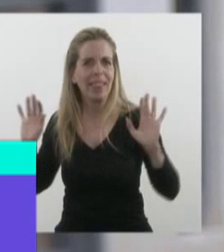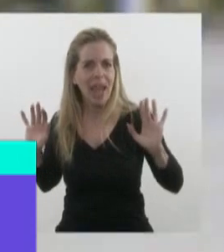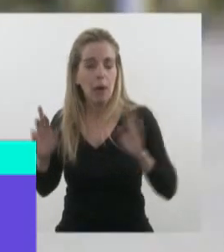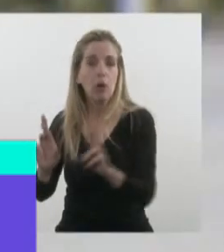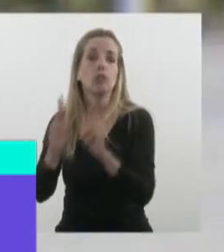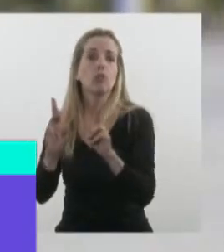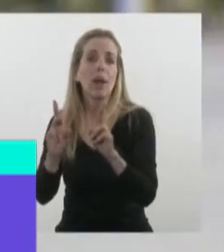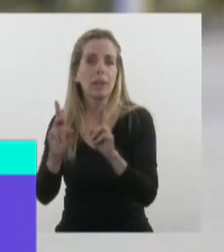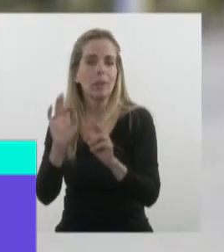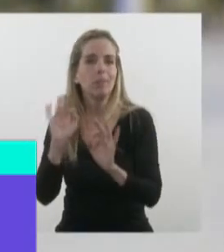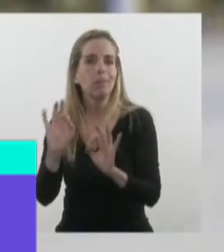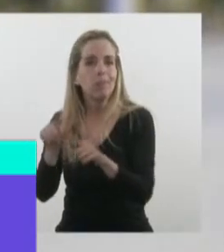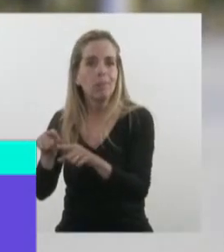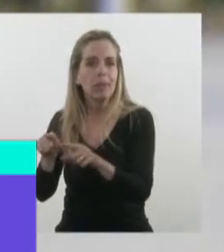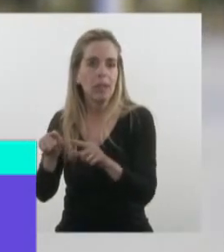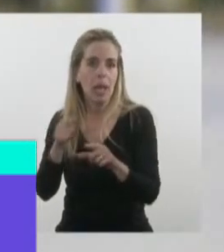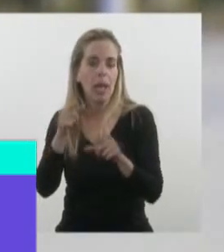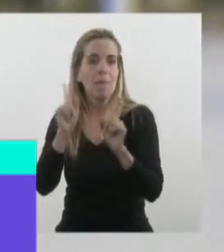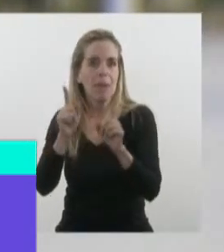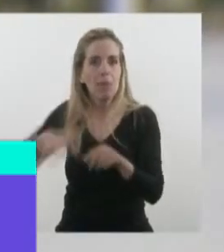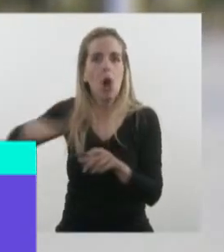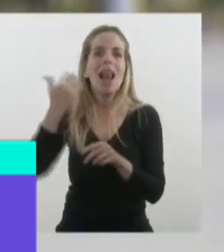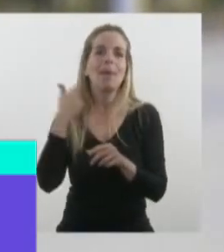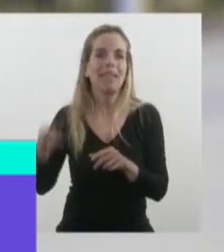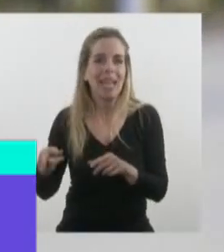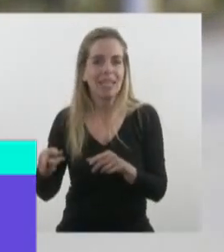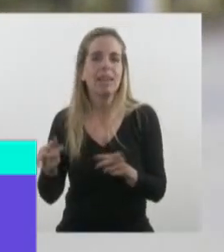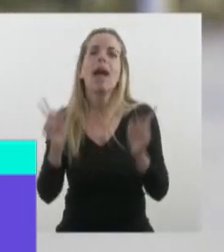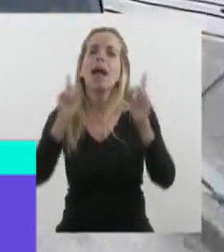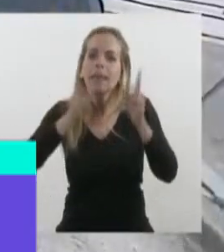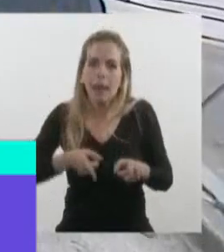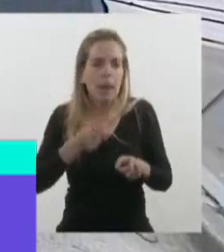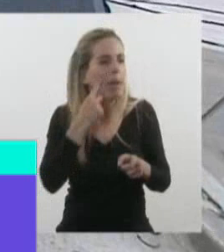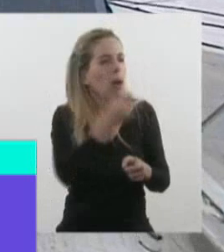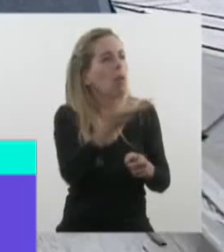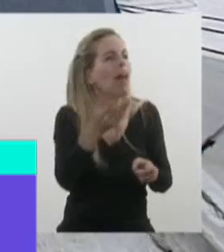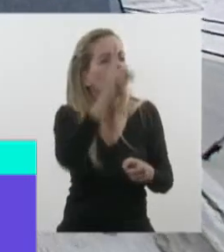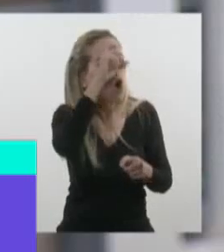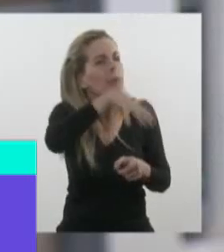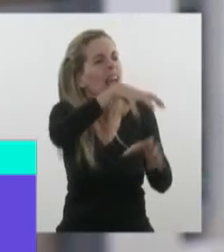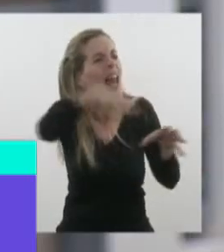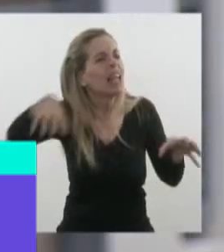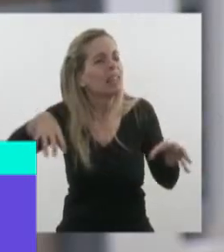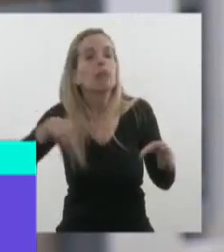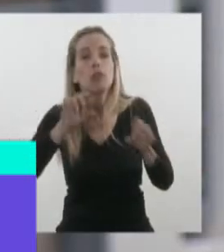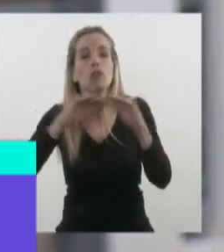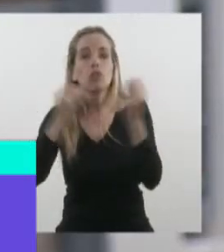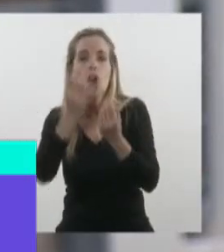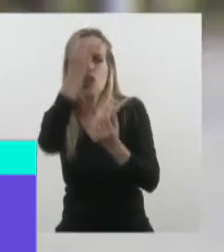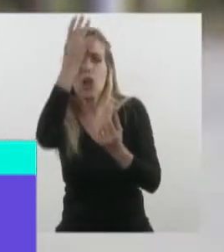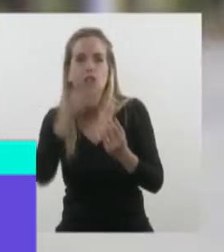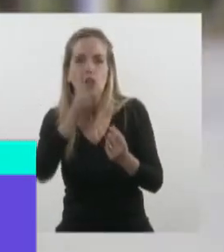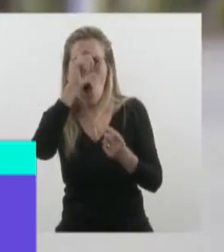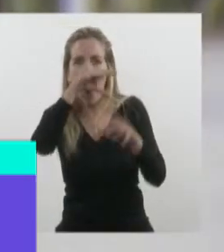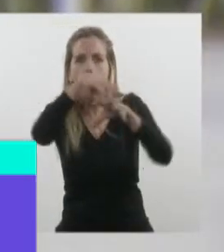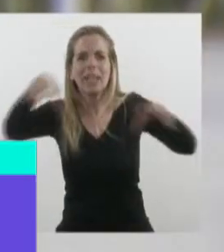tendríamos dónde atender gente. Como menos mal que además agregamos ¿cuántos hospitales modulares agregamos? 12 hospitales modulares en todo